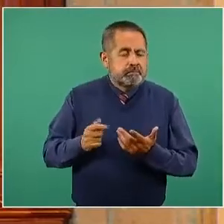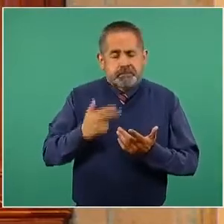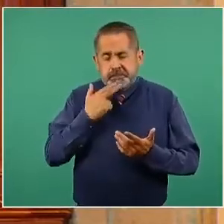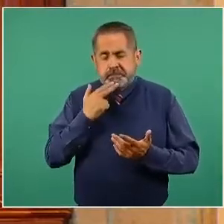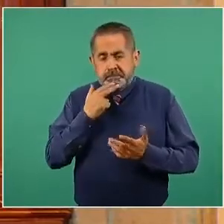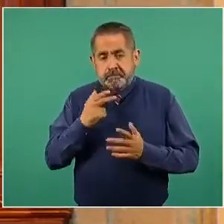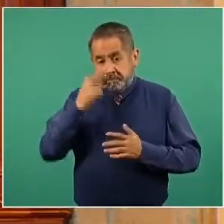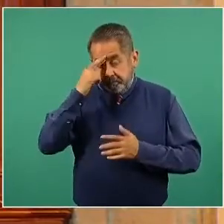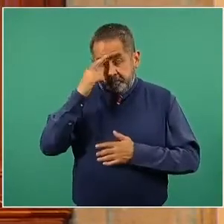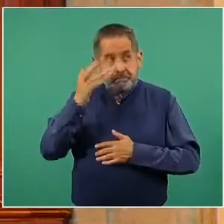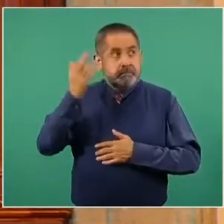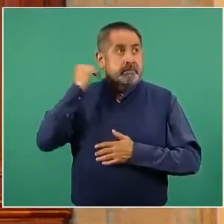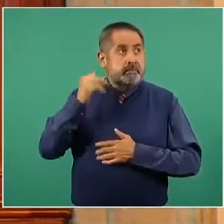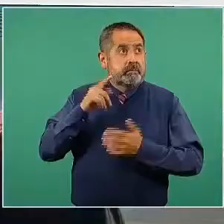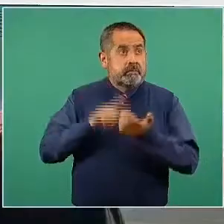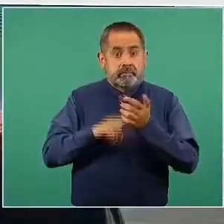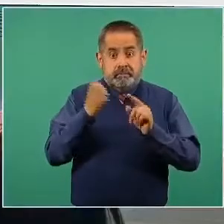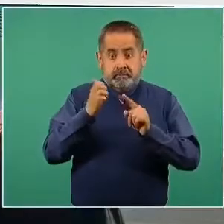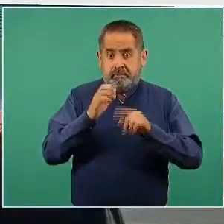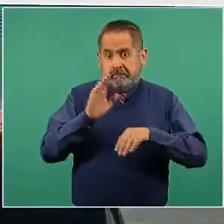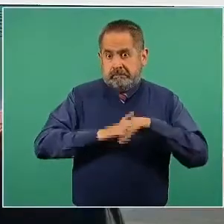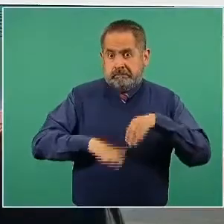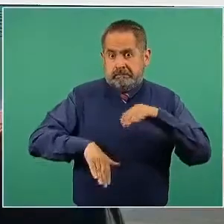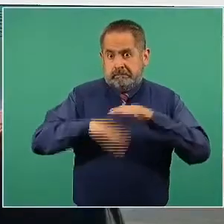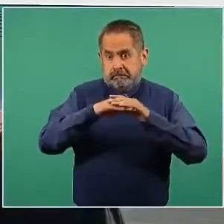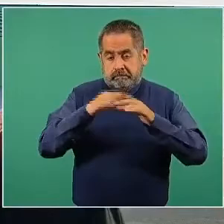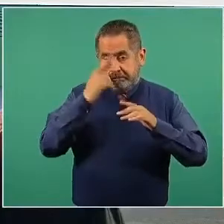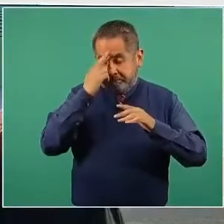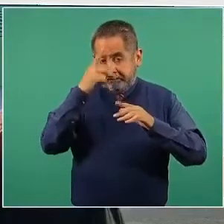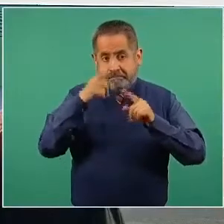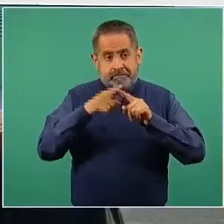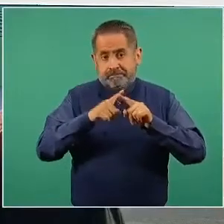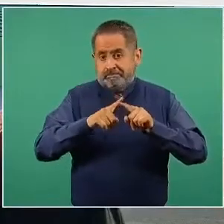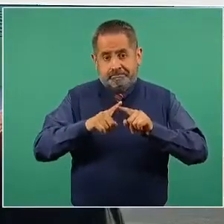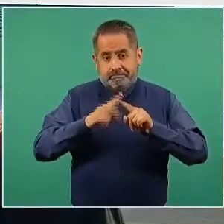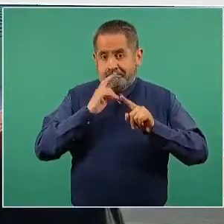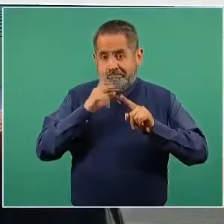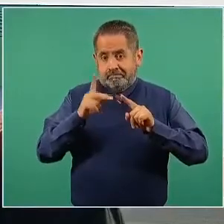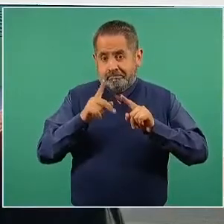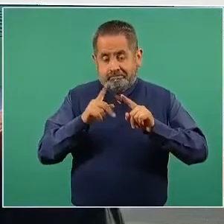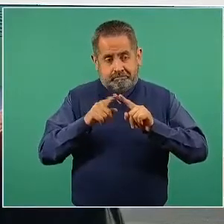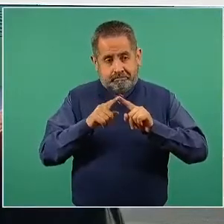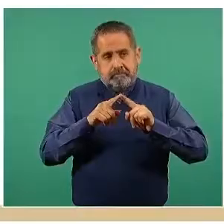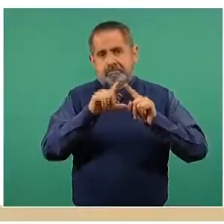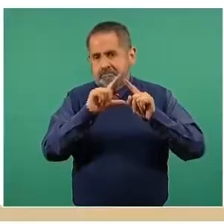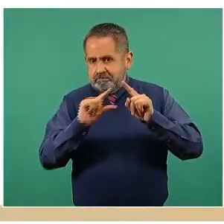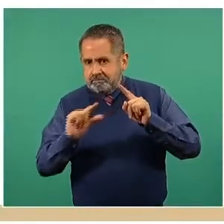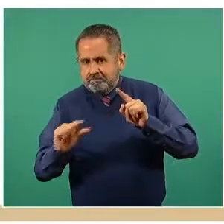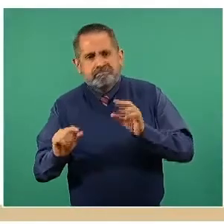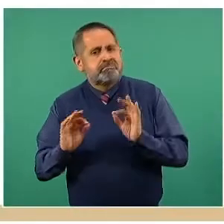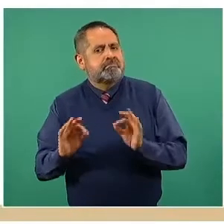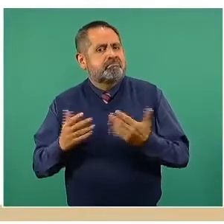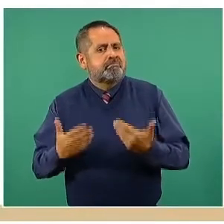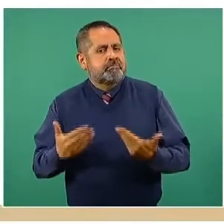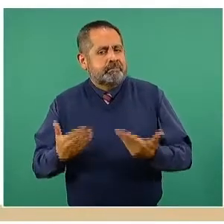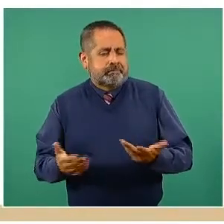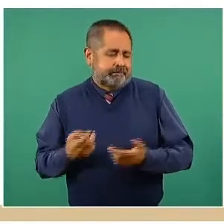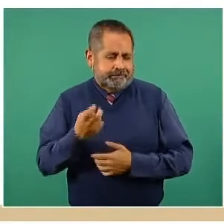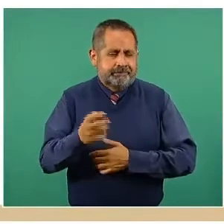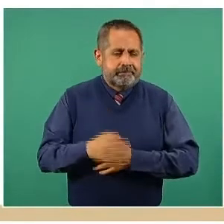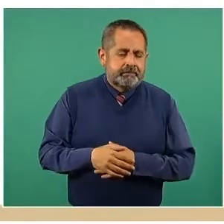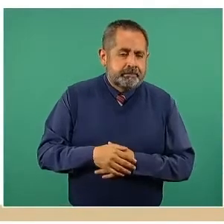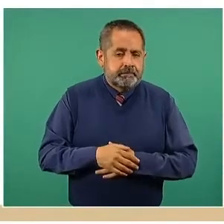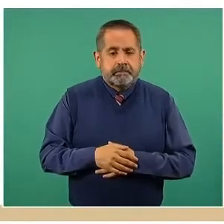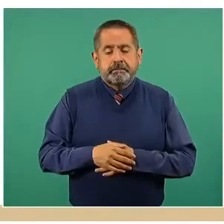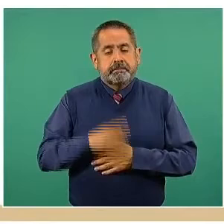elevado que tuvimos en el mes de enero, donde está específicamente la flecha de color rojo en relación obviamente al último corte.